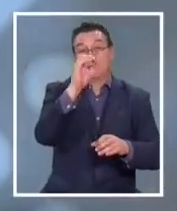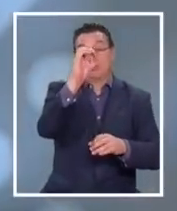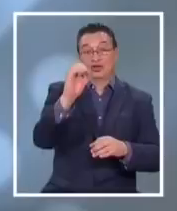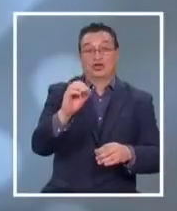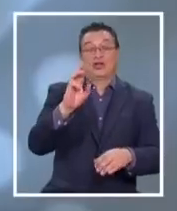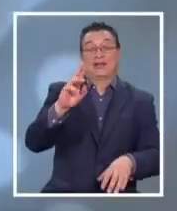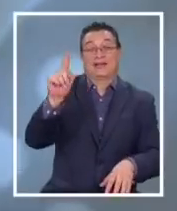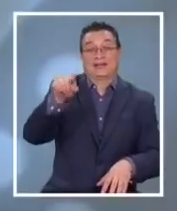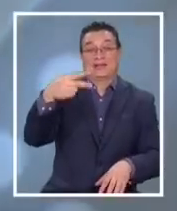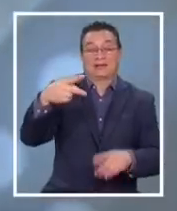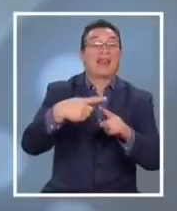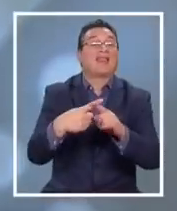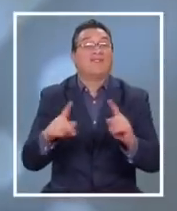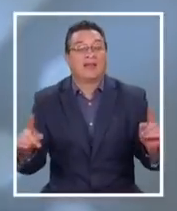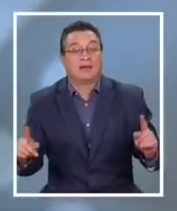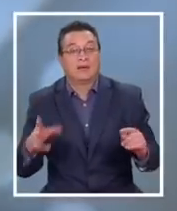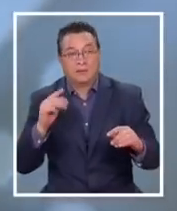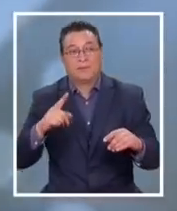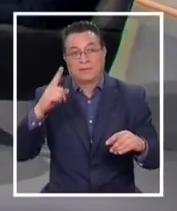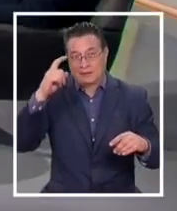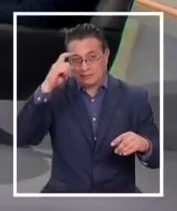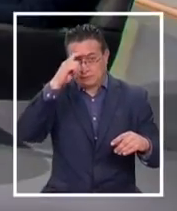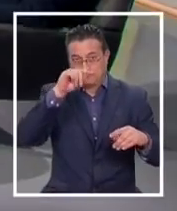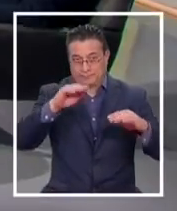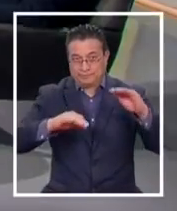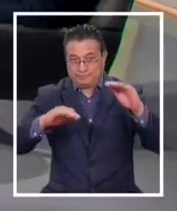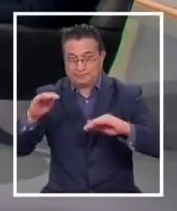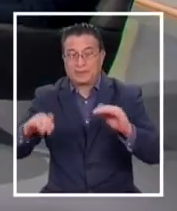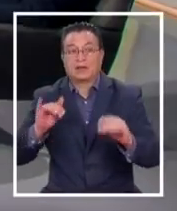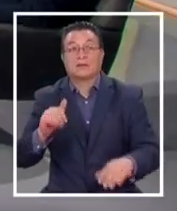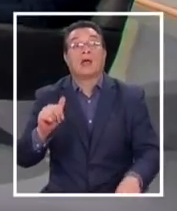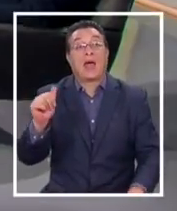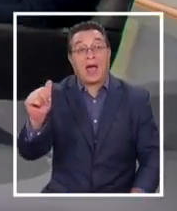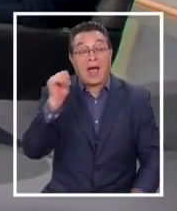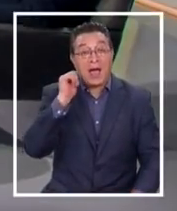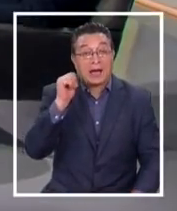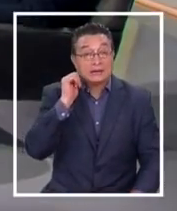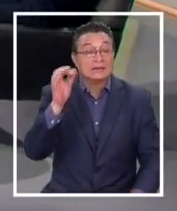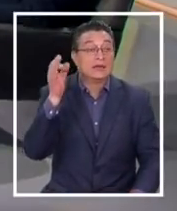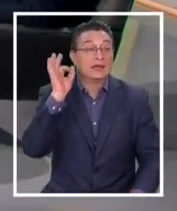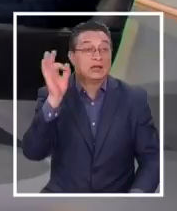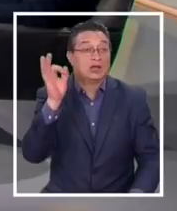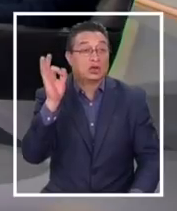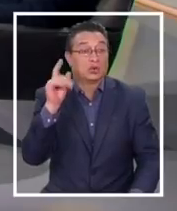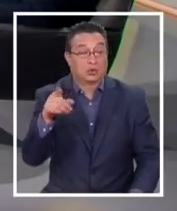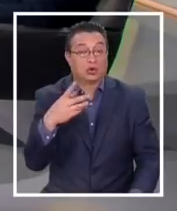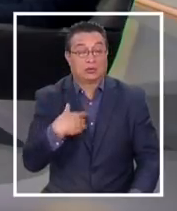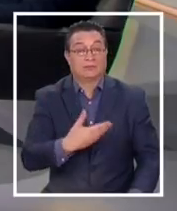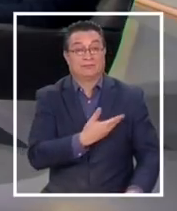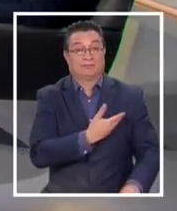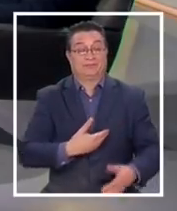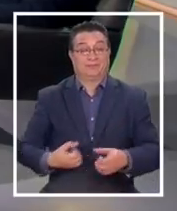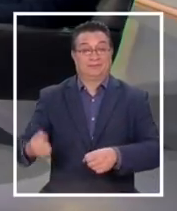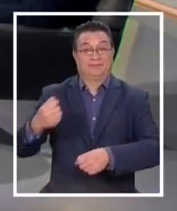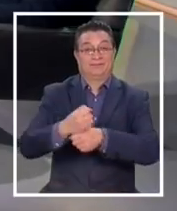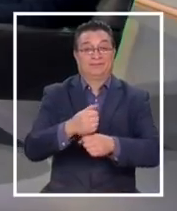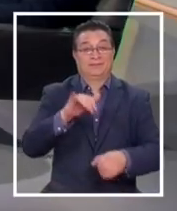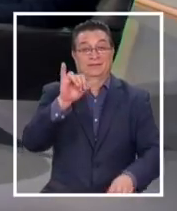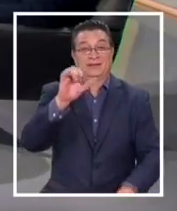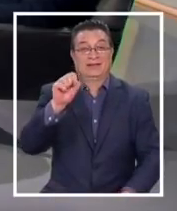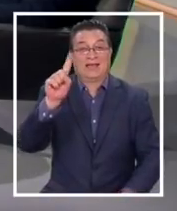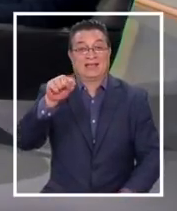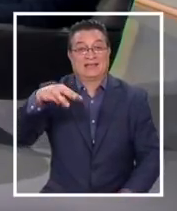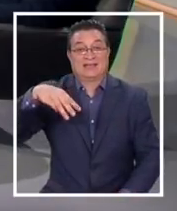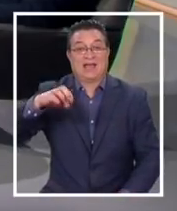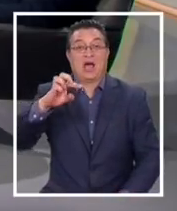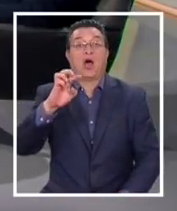registro social de hogares. Lo que pasa es que hay que explicar eso bien. Sí. Ayer en la reunión que presidió Yasna Proboste, también